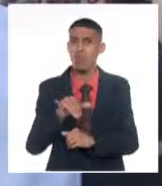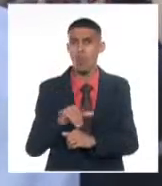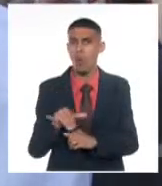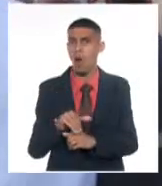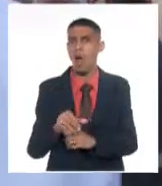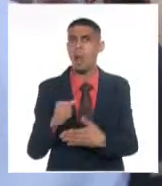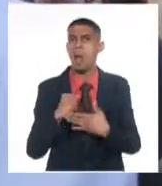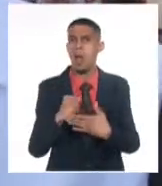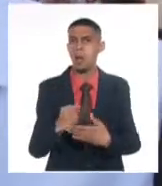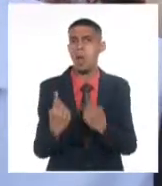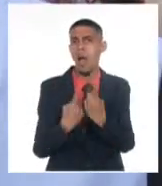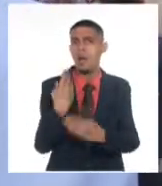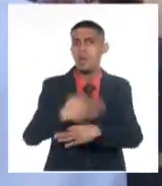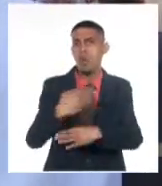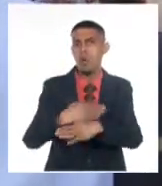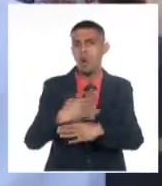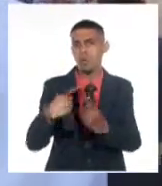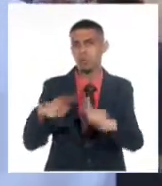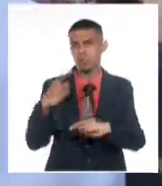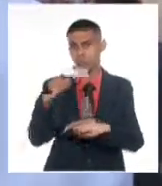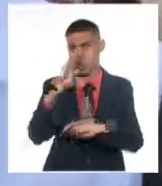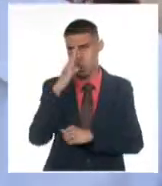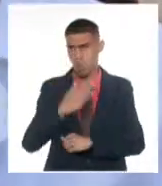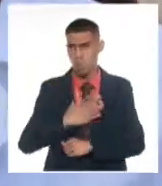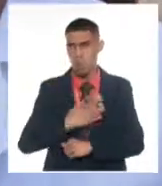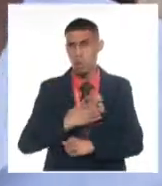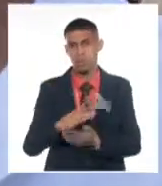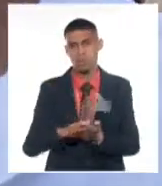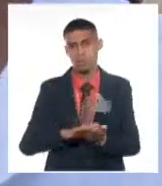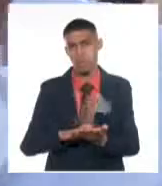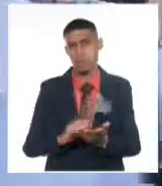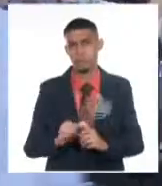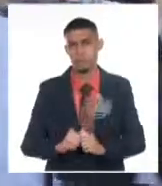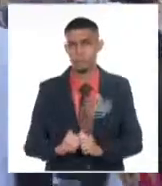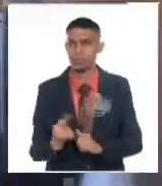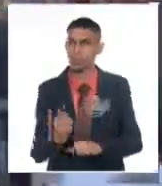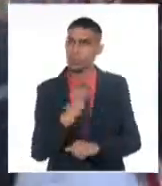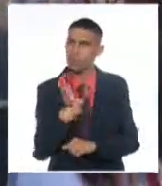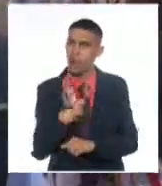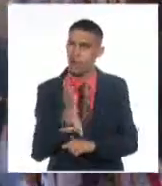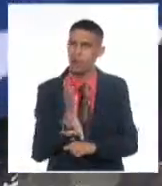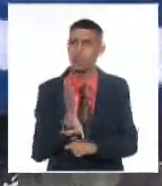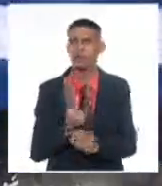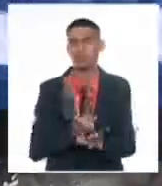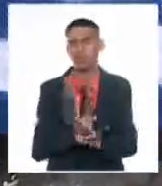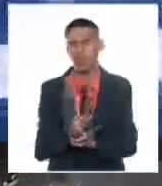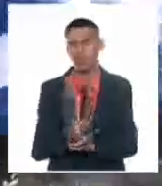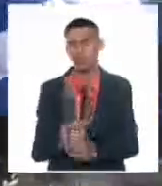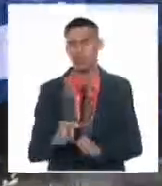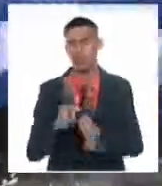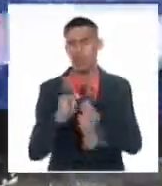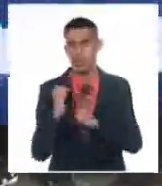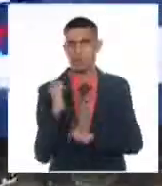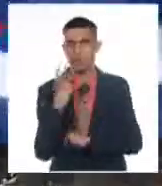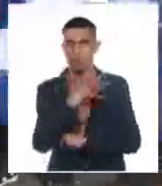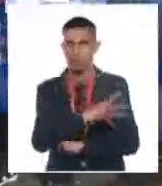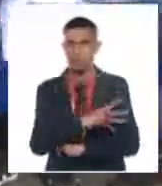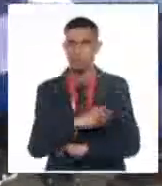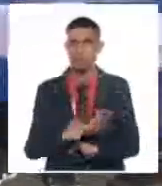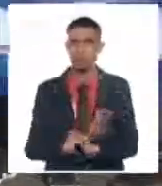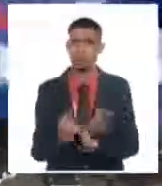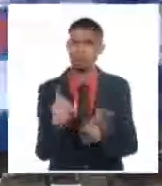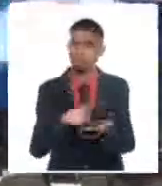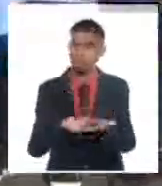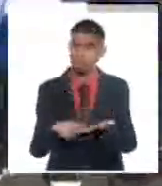con bomba de otro tipo, ¿cómo nosotros no nos vamos a sumar a la causa de los palestinos? Aquí estamos con ellos y para siempre. ¡Fuerza Palestina! Desde hace semanas, los cubanos